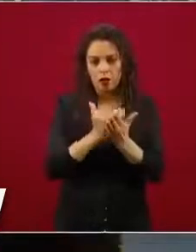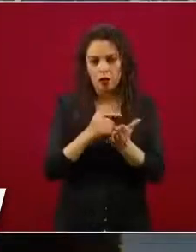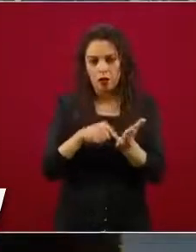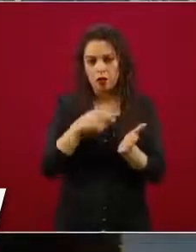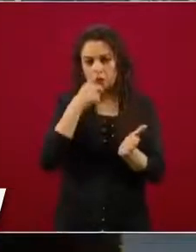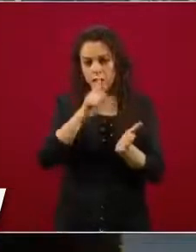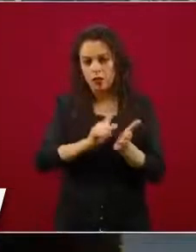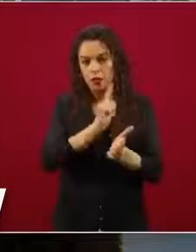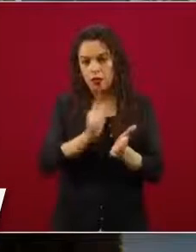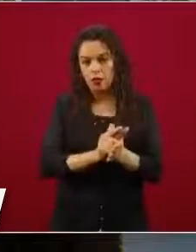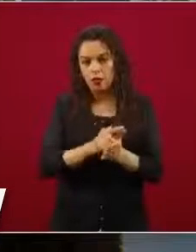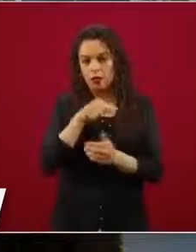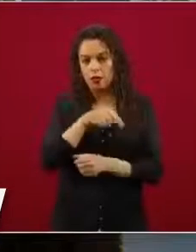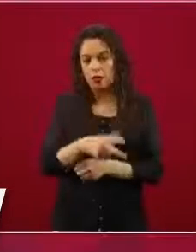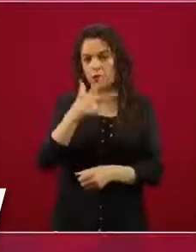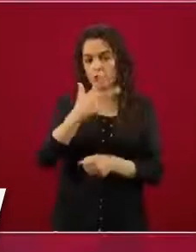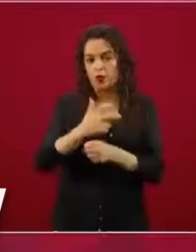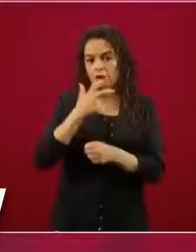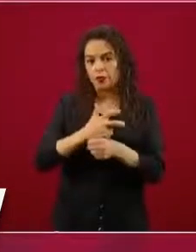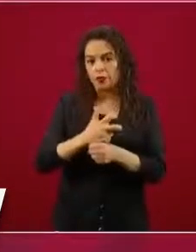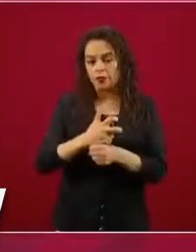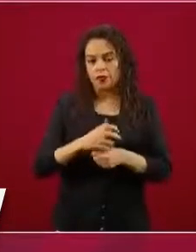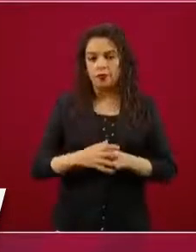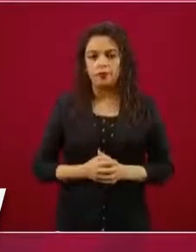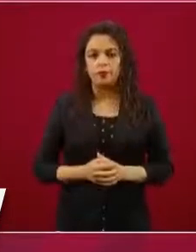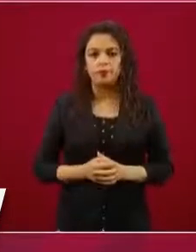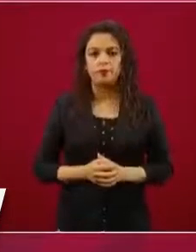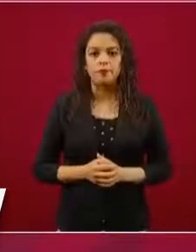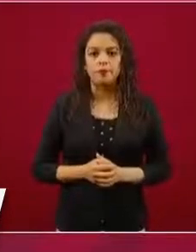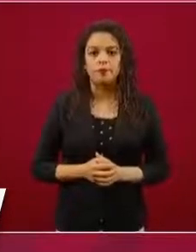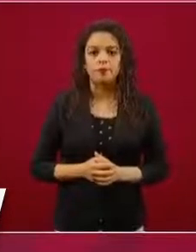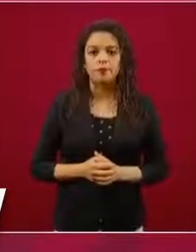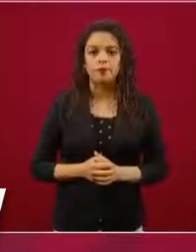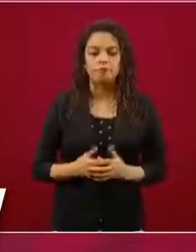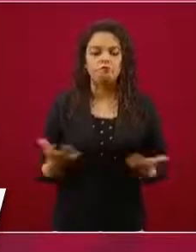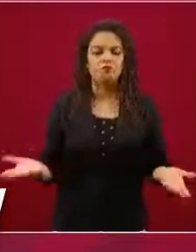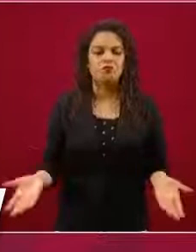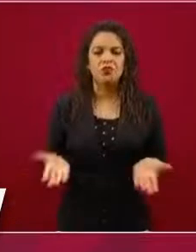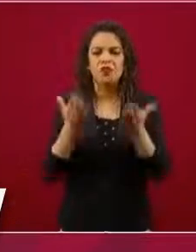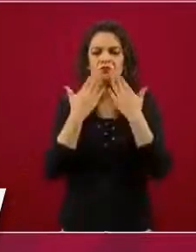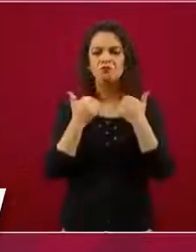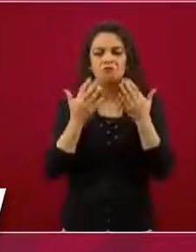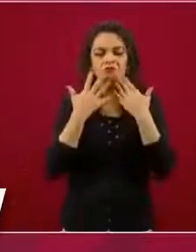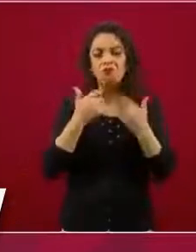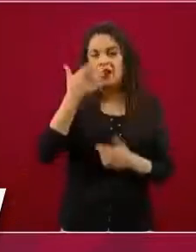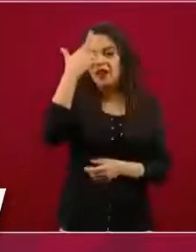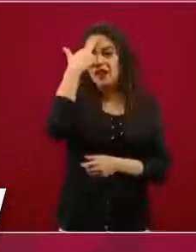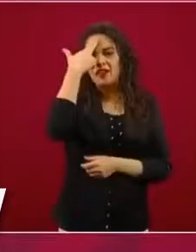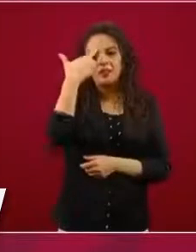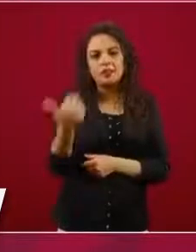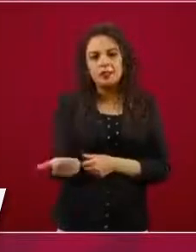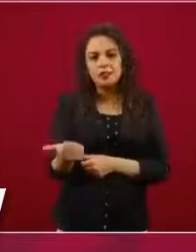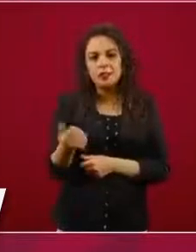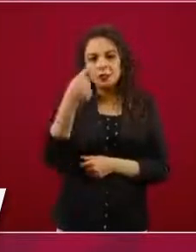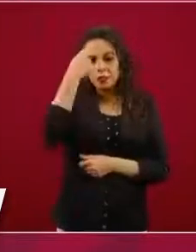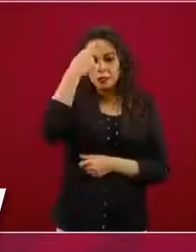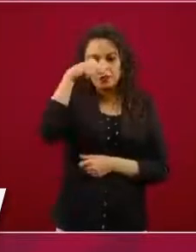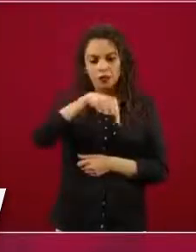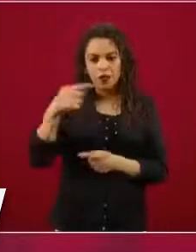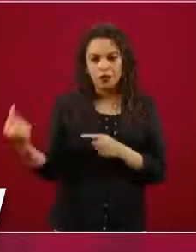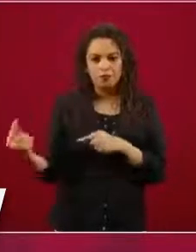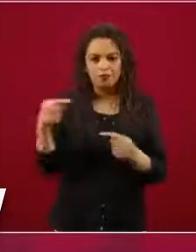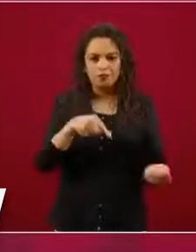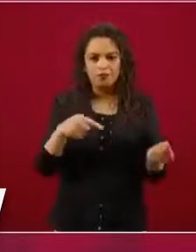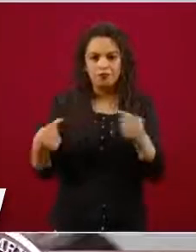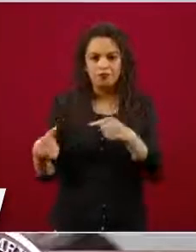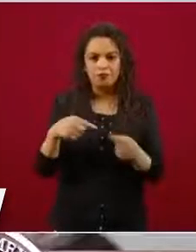título octavo. Y no hay motivo o razón de que haya discordia, porque cada